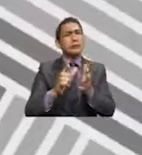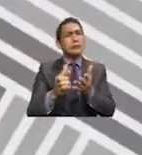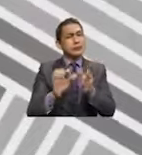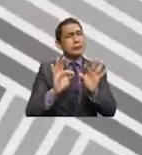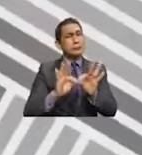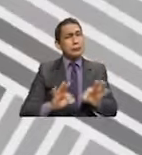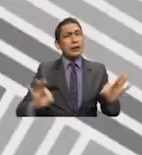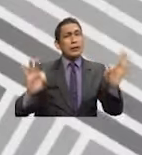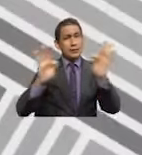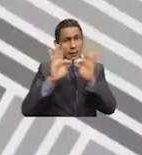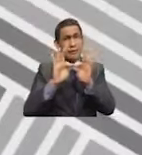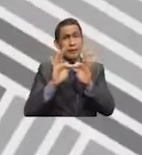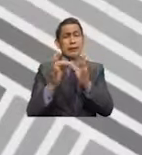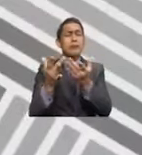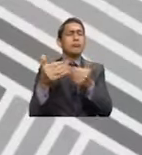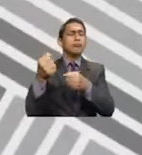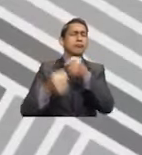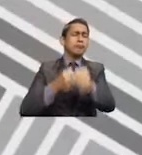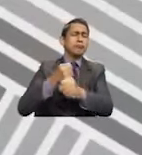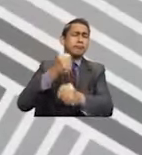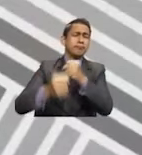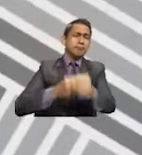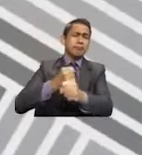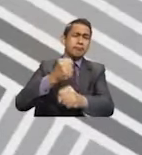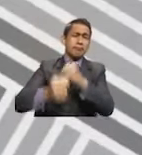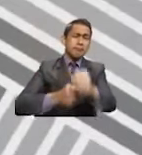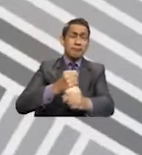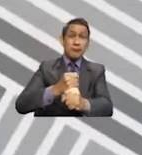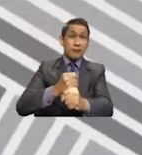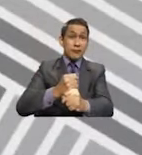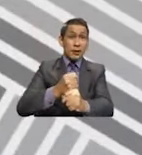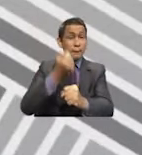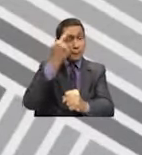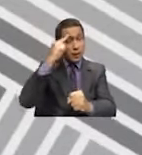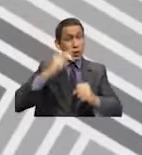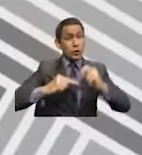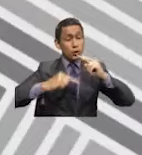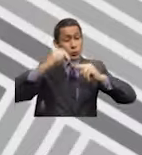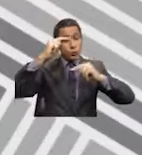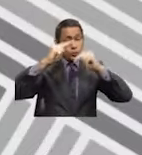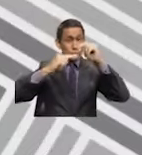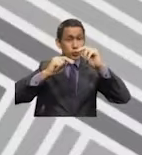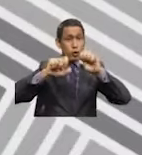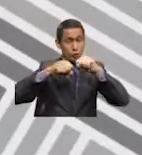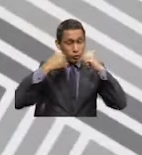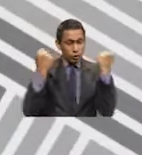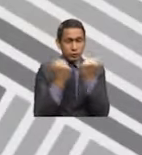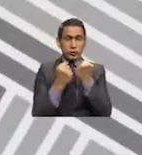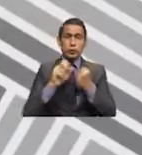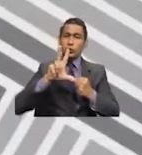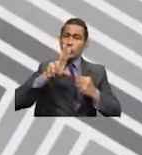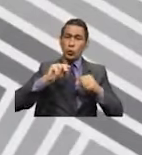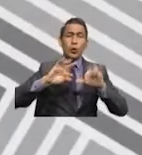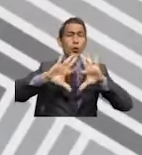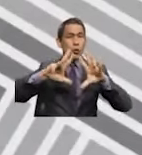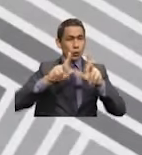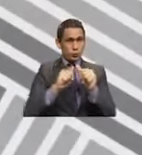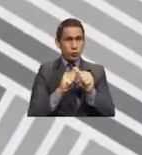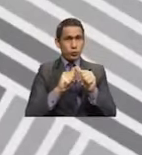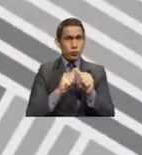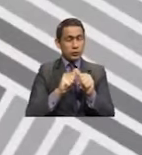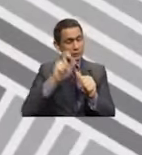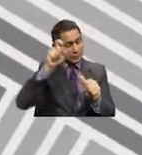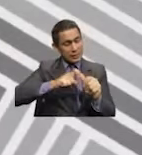pero para que algún día tengamos 60 años, 40 años, 50 años, debemos tener por lo menos el primero. Y este primero es dar los pasos ahora para ese